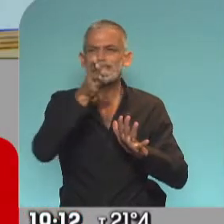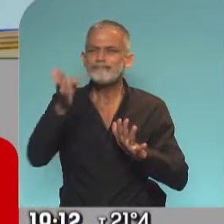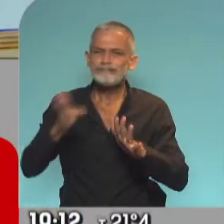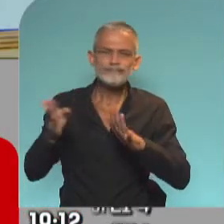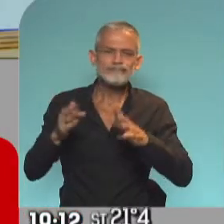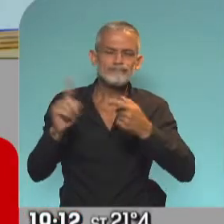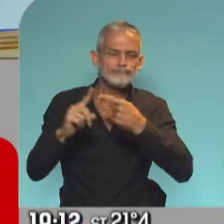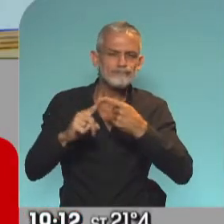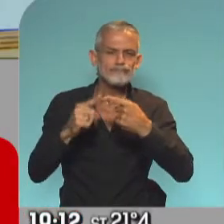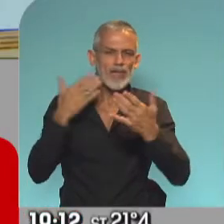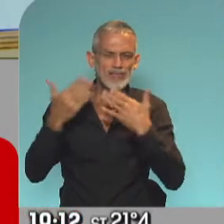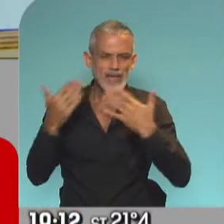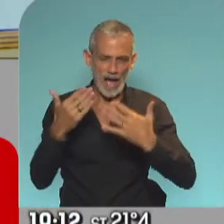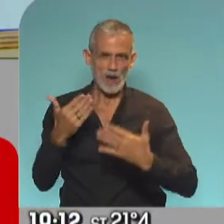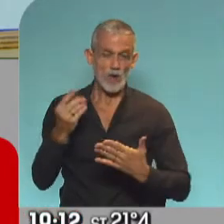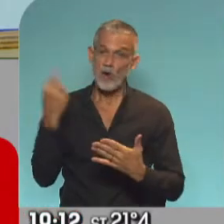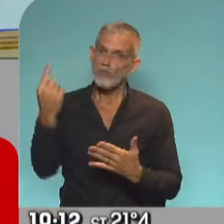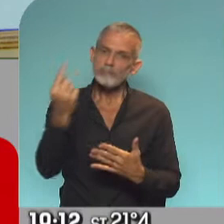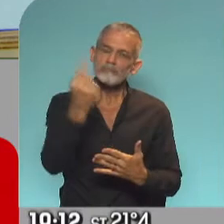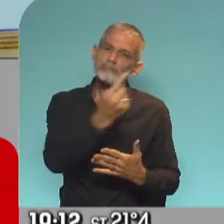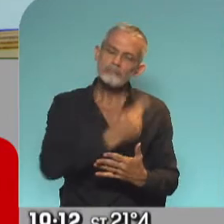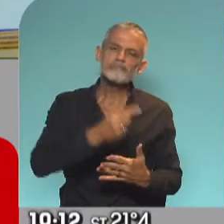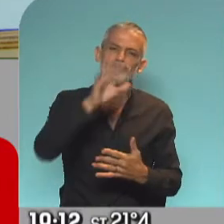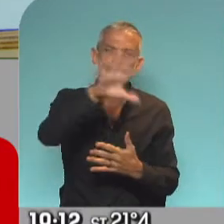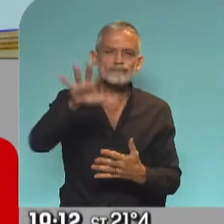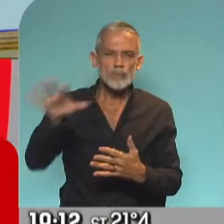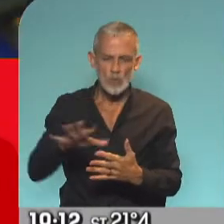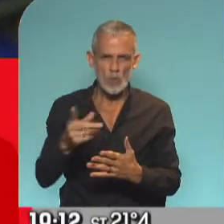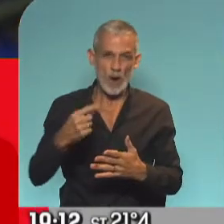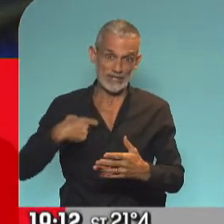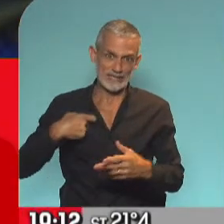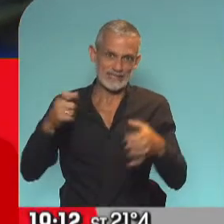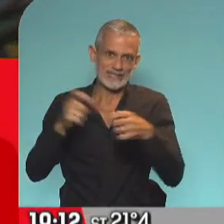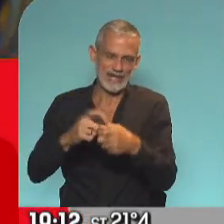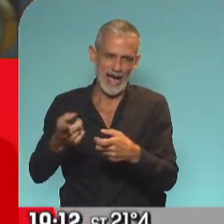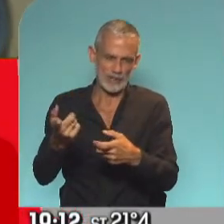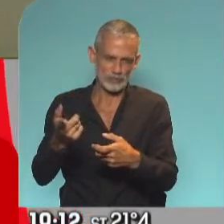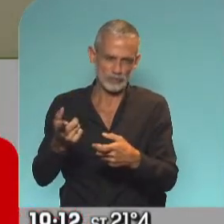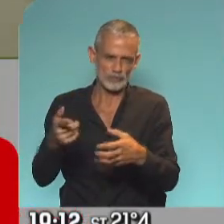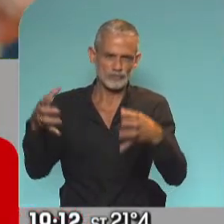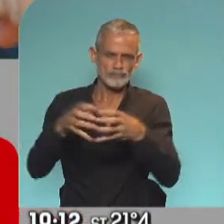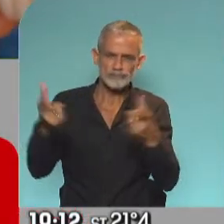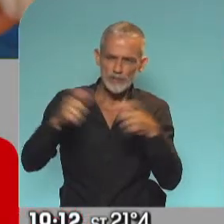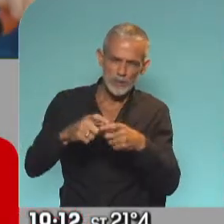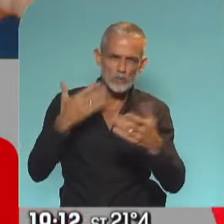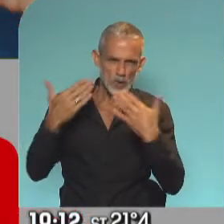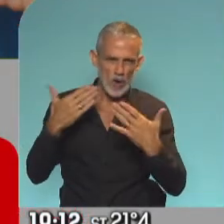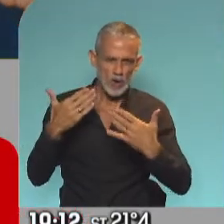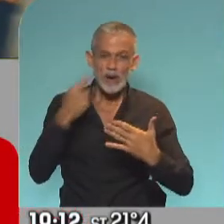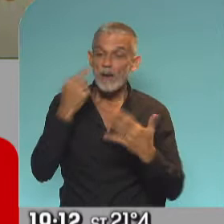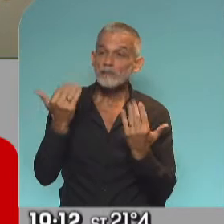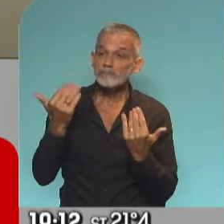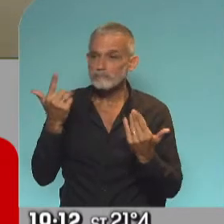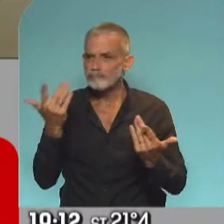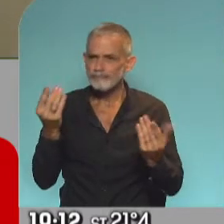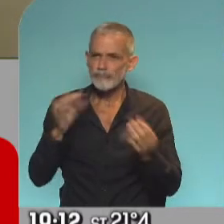adelante el diálogo con cada una de las jurisdicciones, con cada uno de los sindicatos, ¿no? Por supuesto, para nosotros es importante escuchar